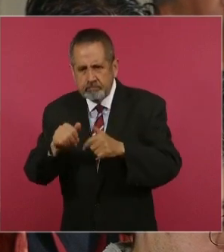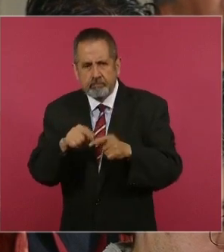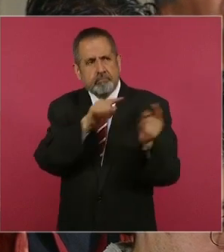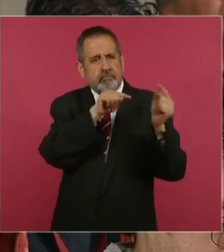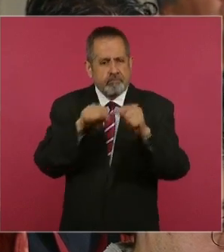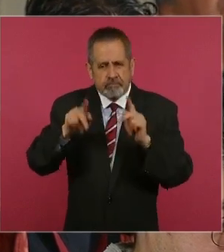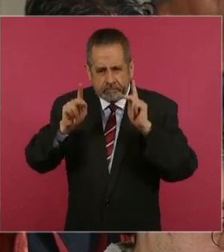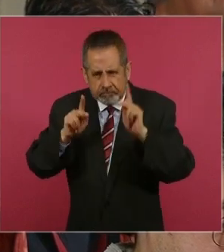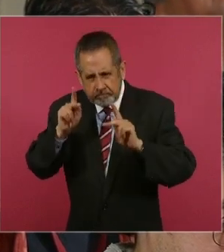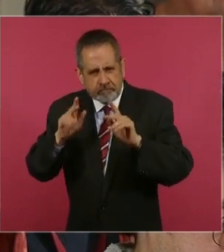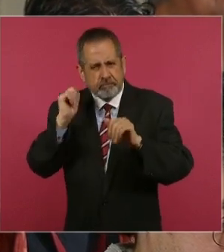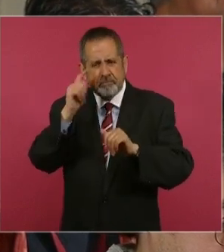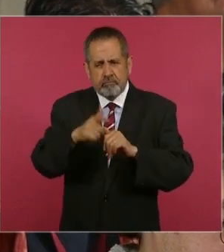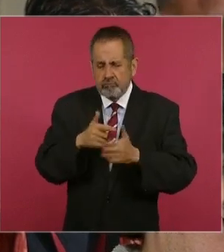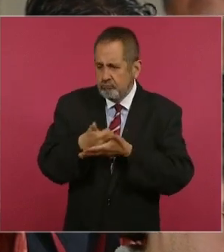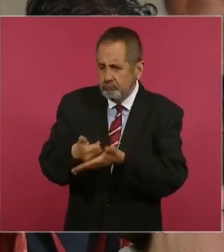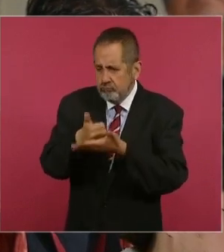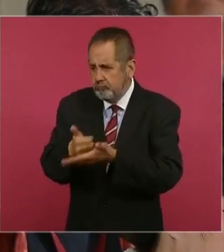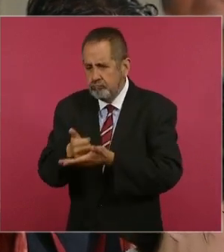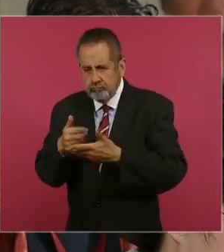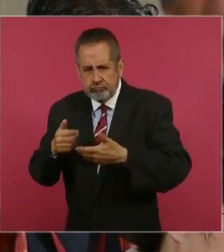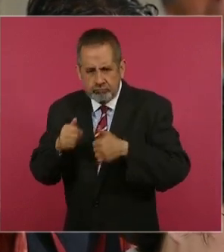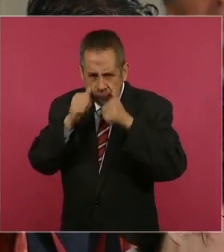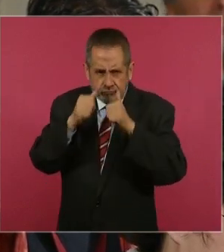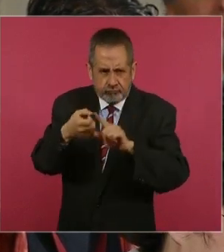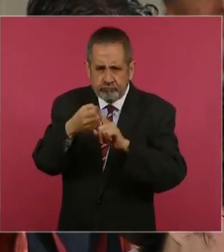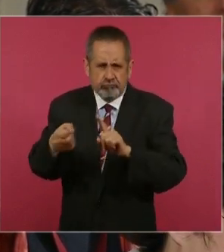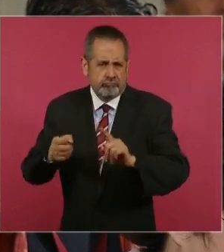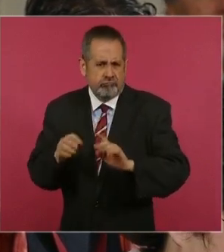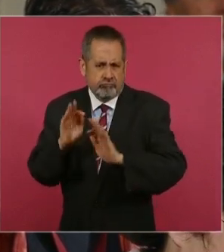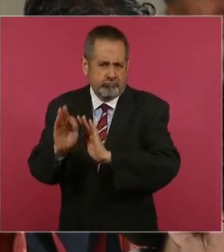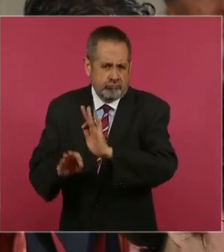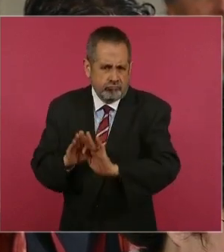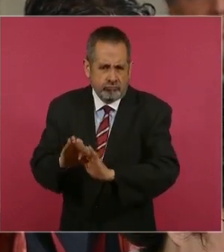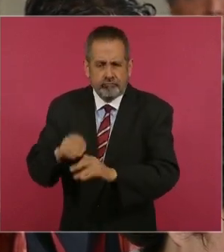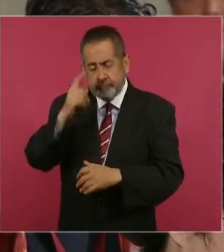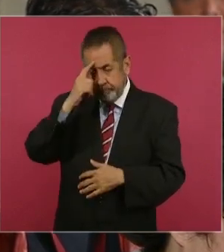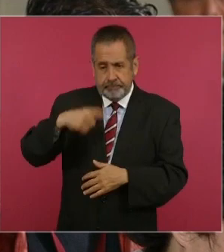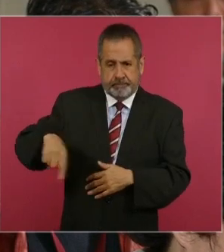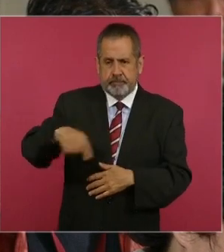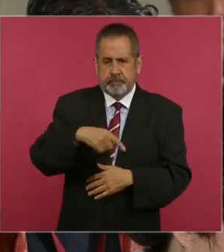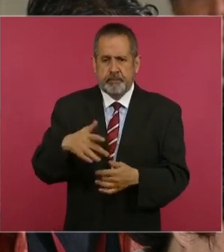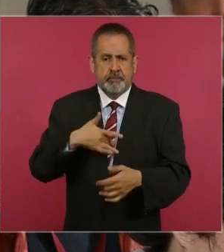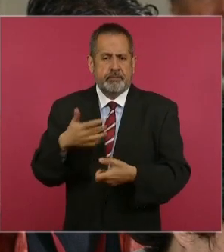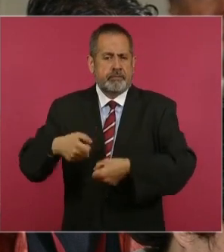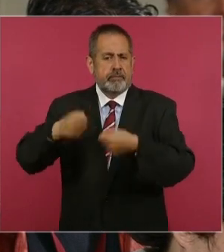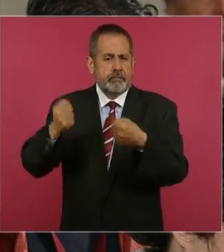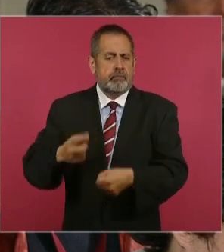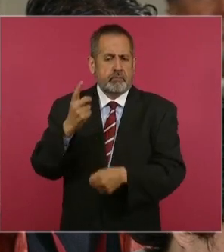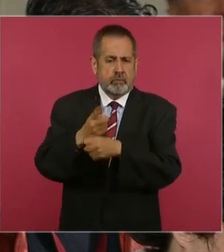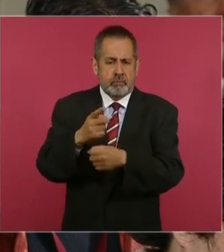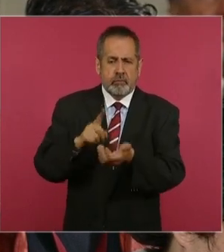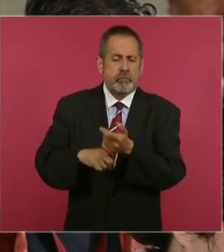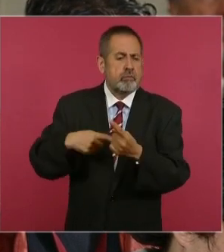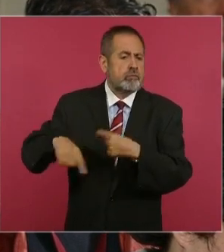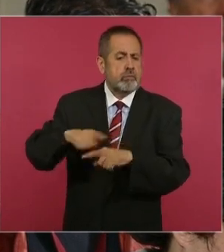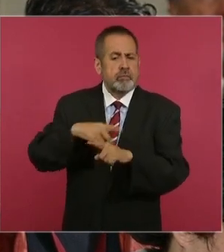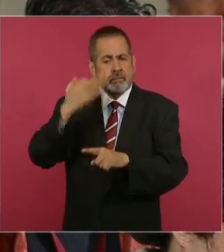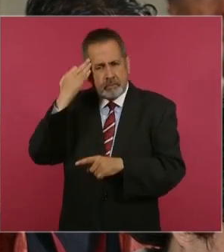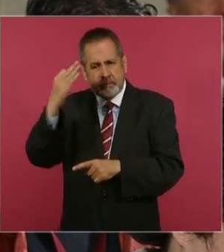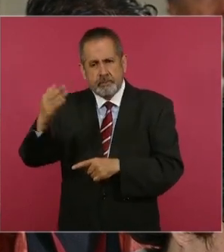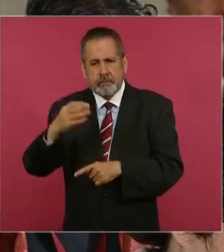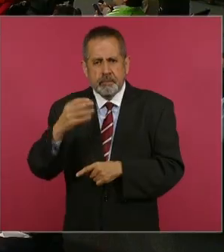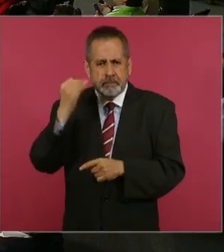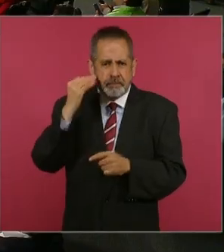tránsito por el estado de México a fin de procurar su seguridad y la de sus bienes durante el periodo vocacional